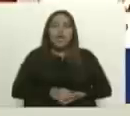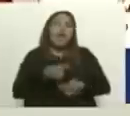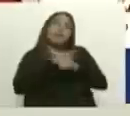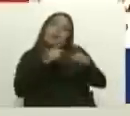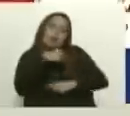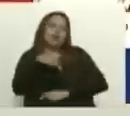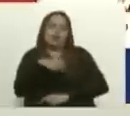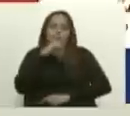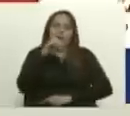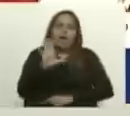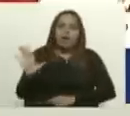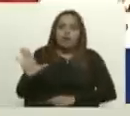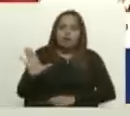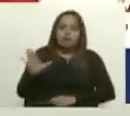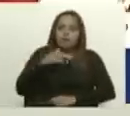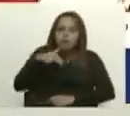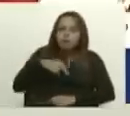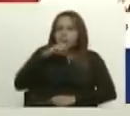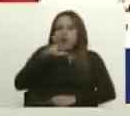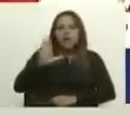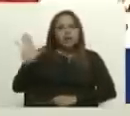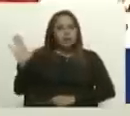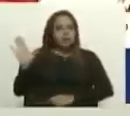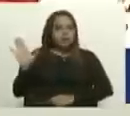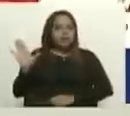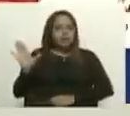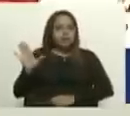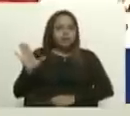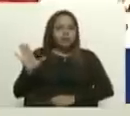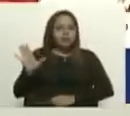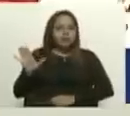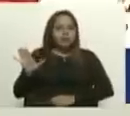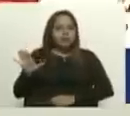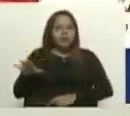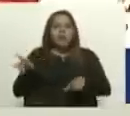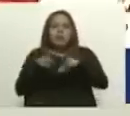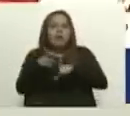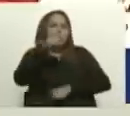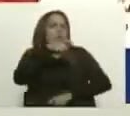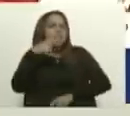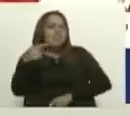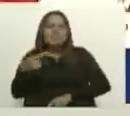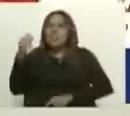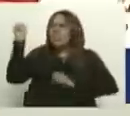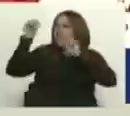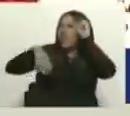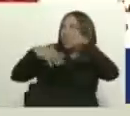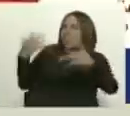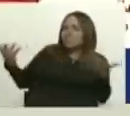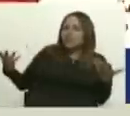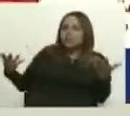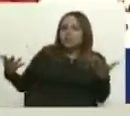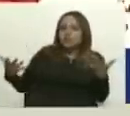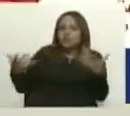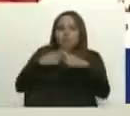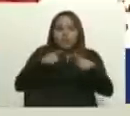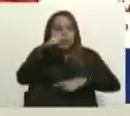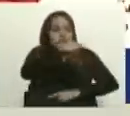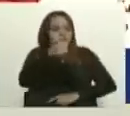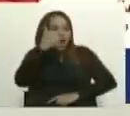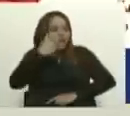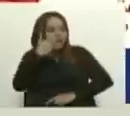¿ves? Ahí los malos somos nosotros. Como el pueblo que ellos llaman violento. Y esta violencia,